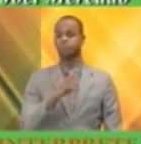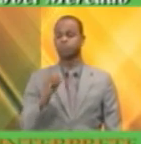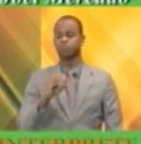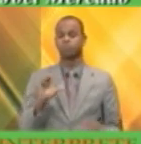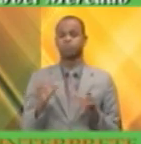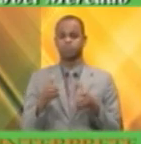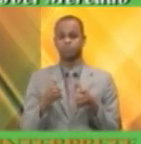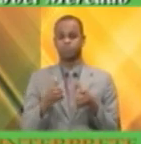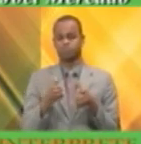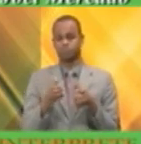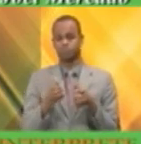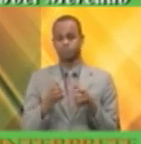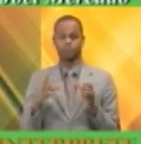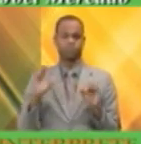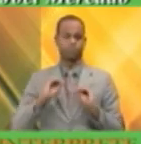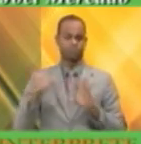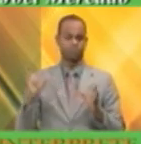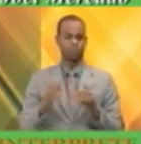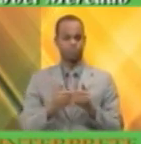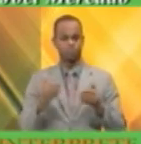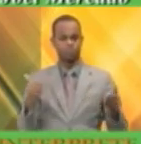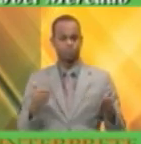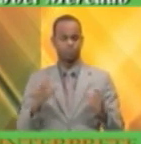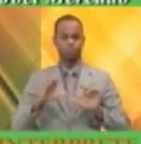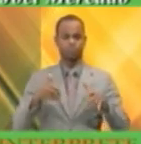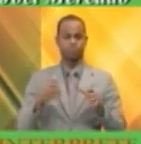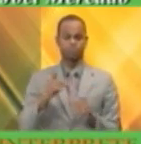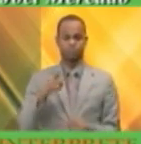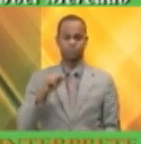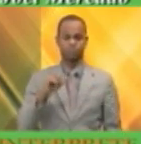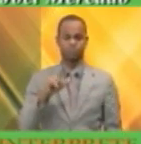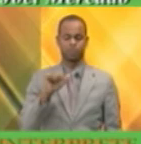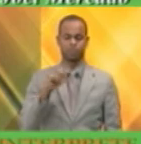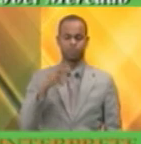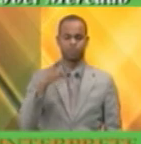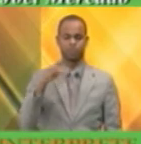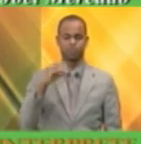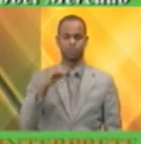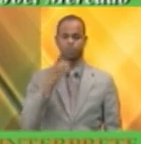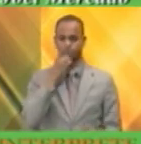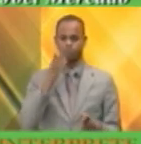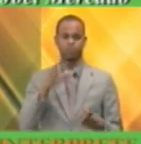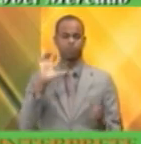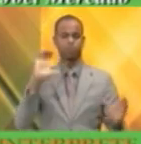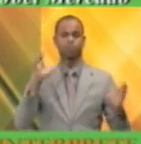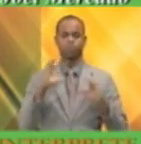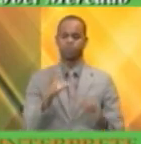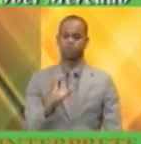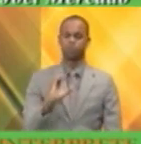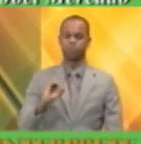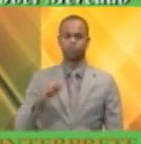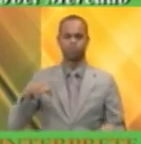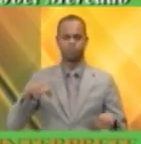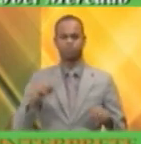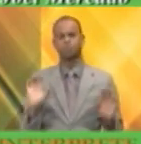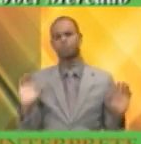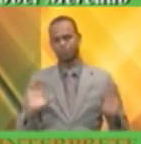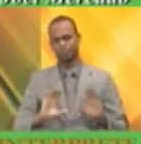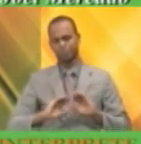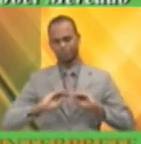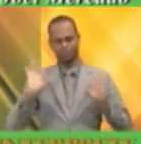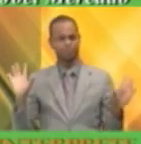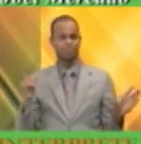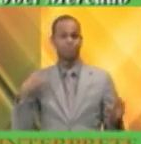Paralímpico, claro, guardando la distancia, Comité Paralímpico Dominicano es similar al COI de aquí. Sí, guardando la distancia